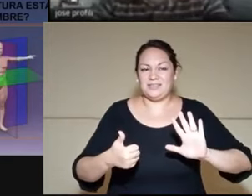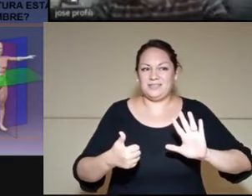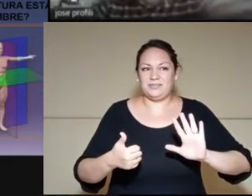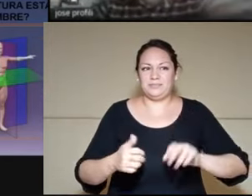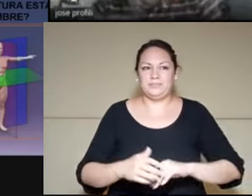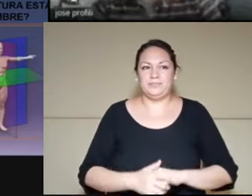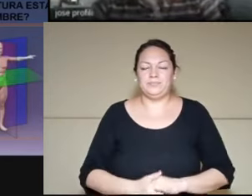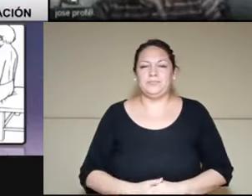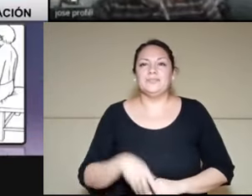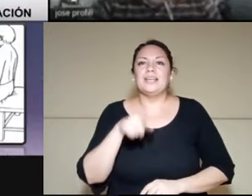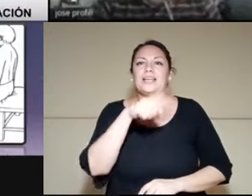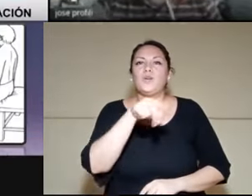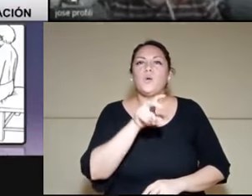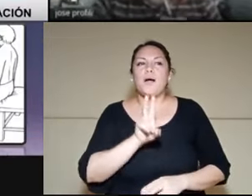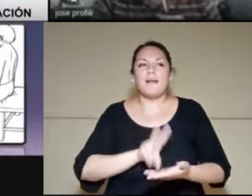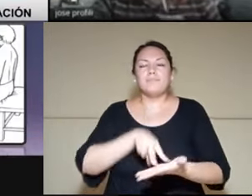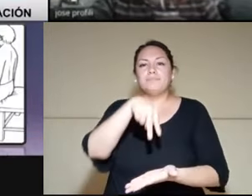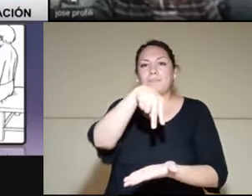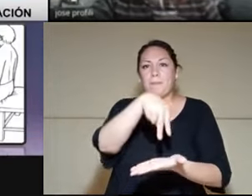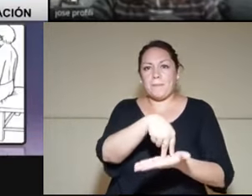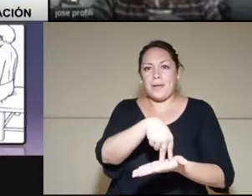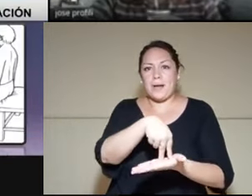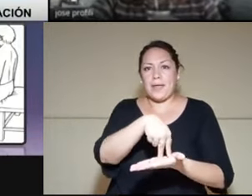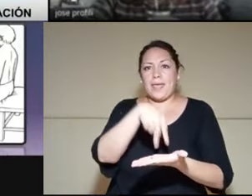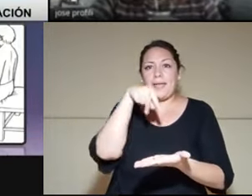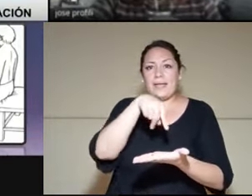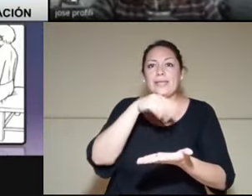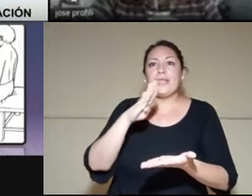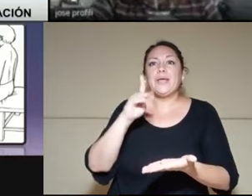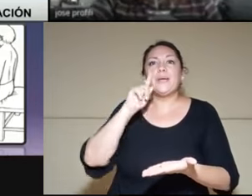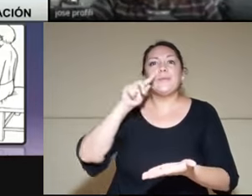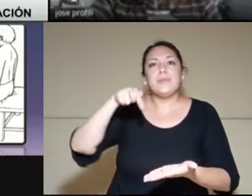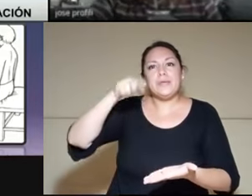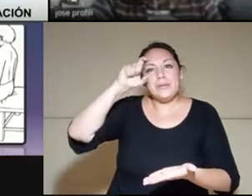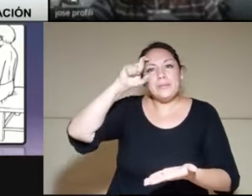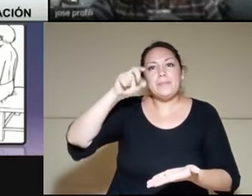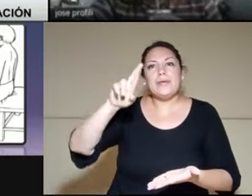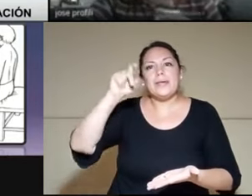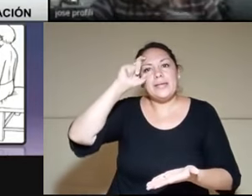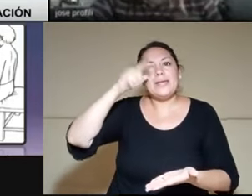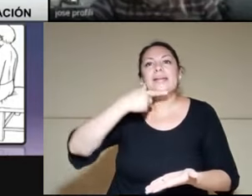caras. Entonces ven ahí posturas. Tengo una postura erecta o en bipedestación.